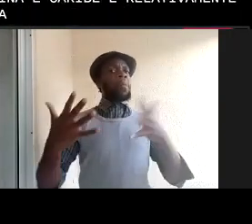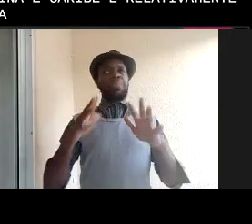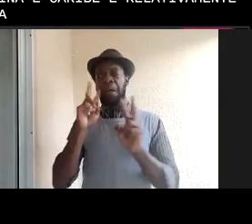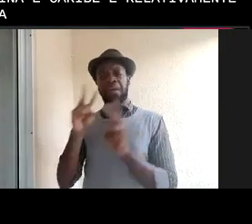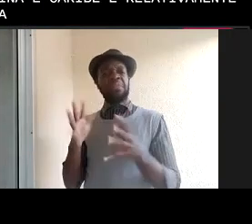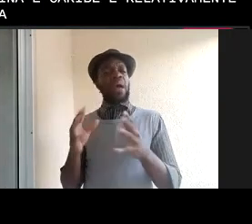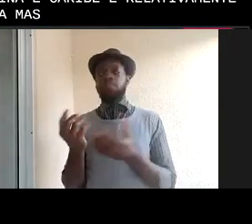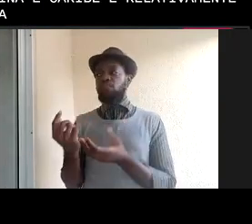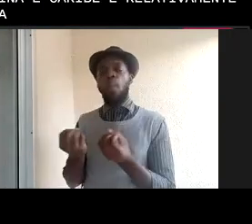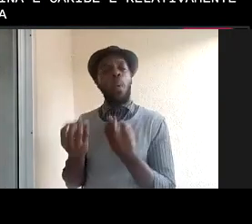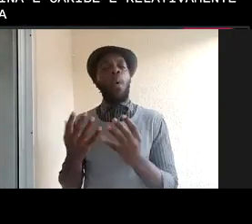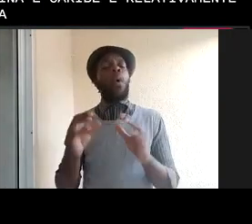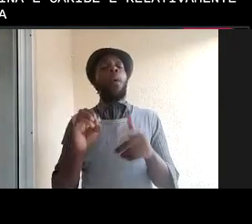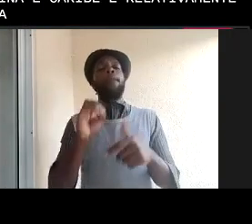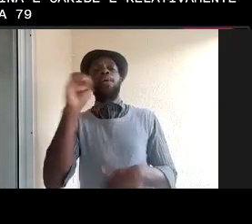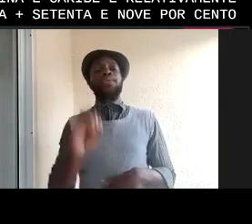79%.